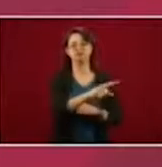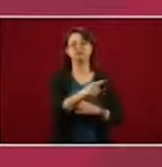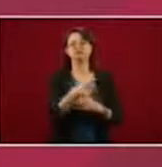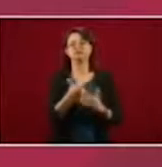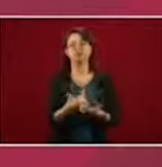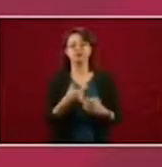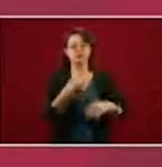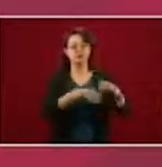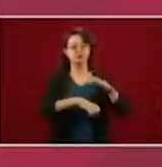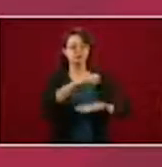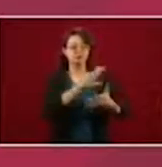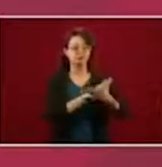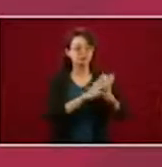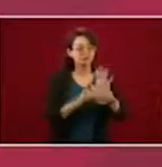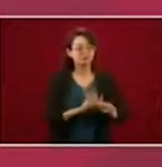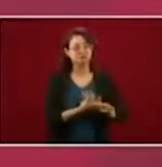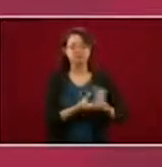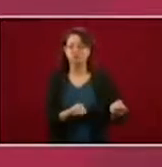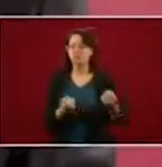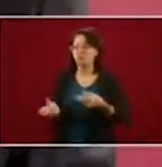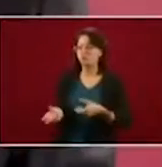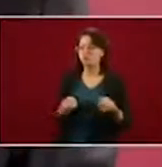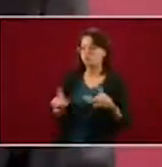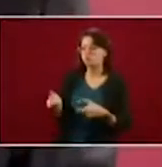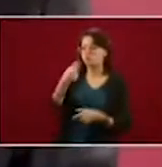esté abastecía